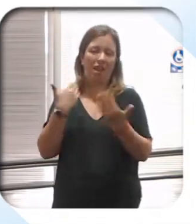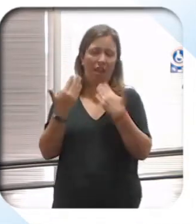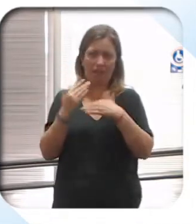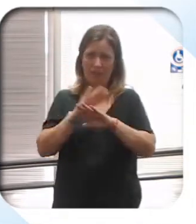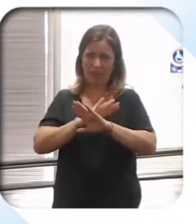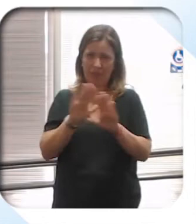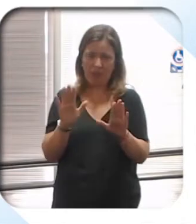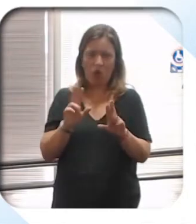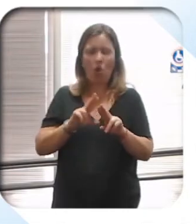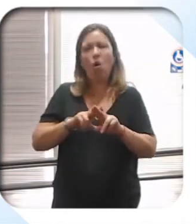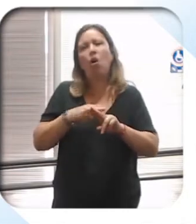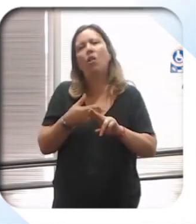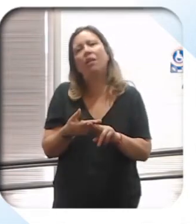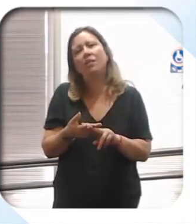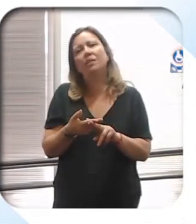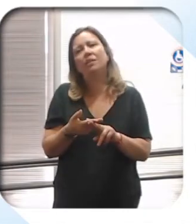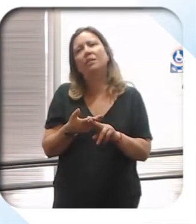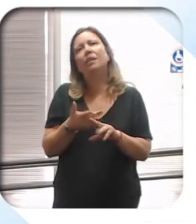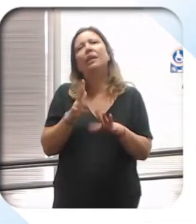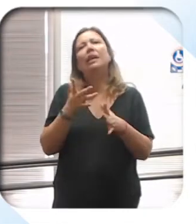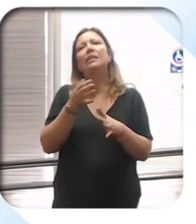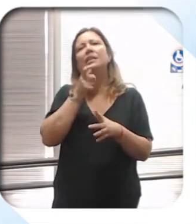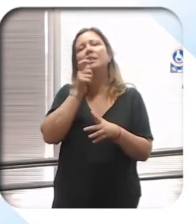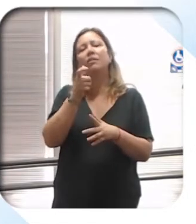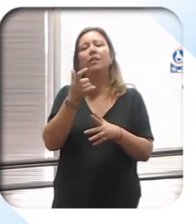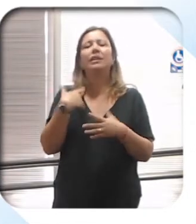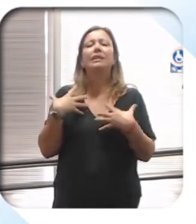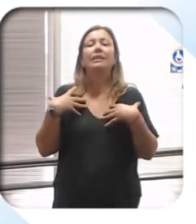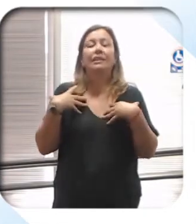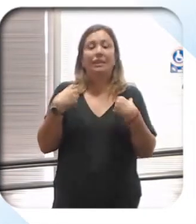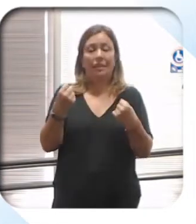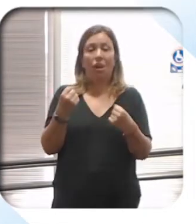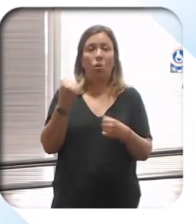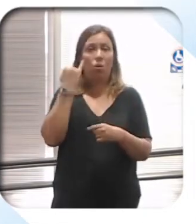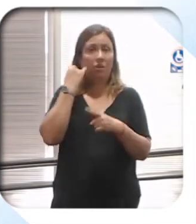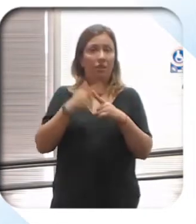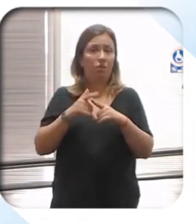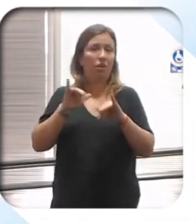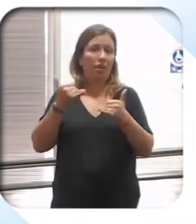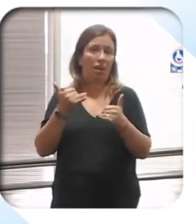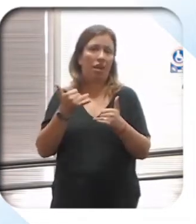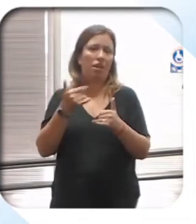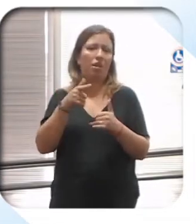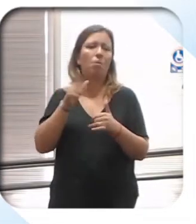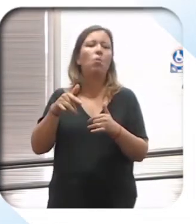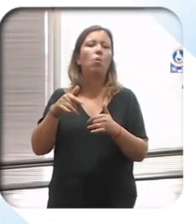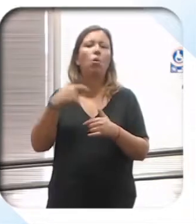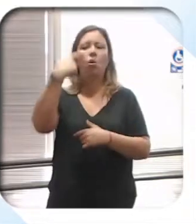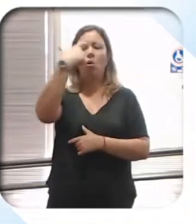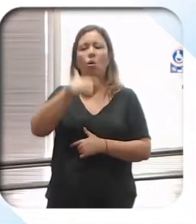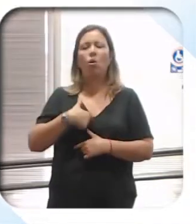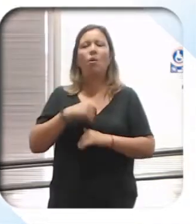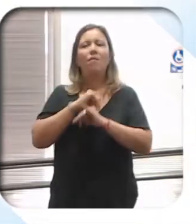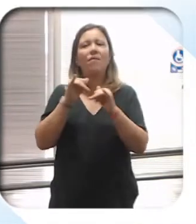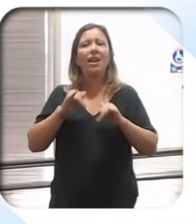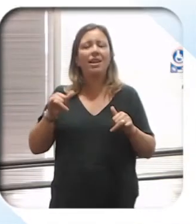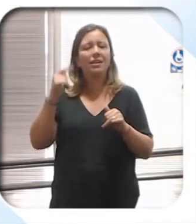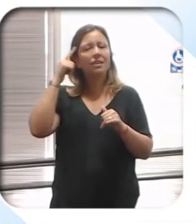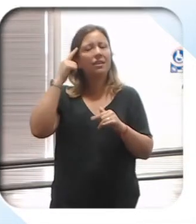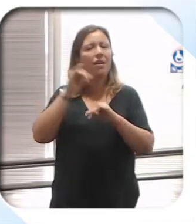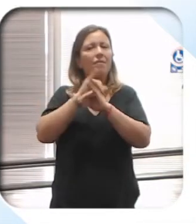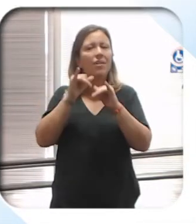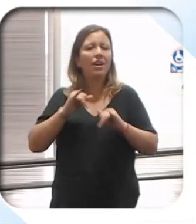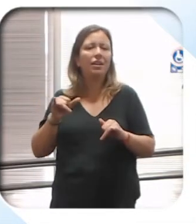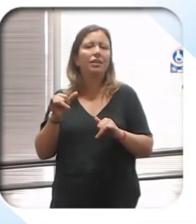a reiterar la definición, pero la salud sexual la definió la OMS. Es un estado de bienestar físico, mental y social